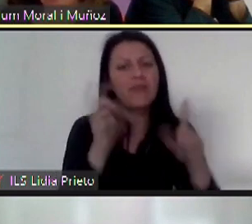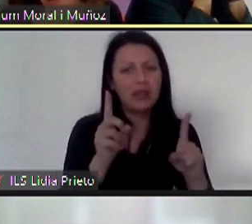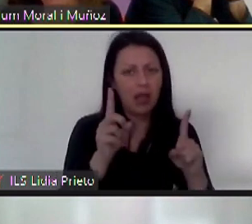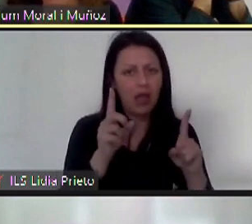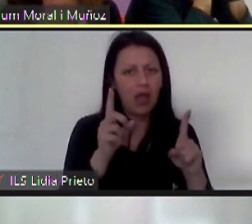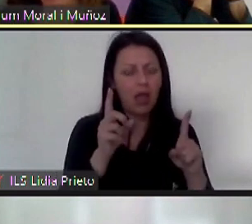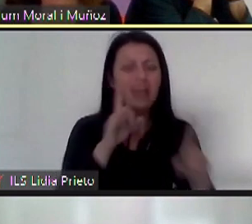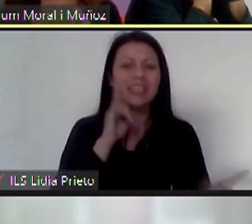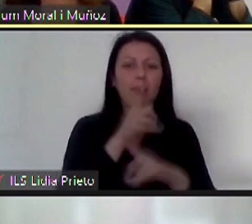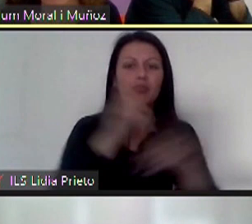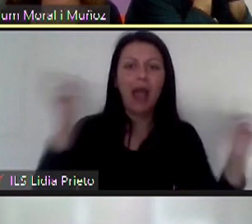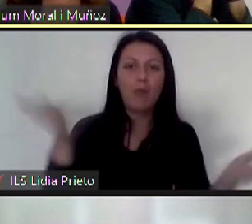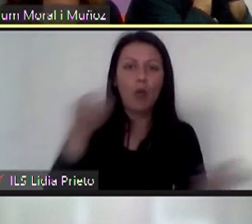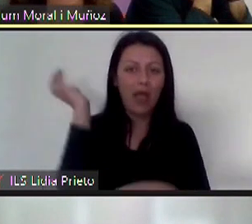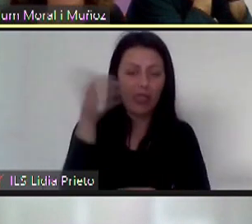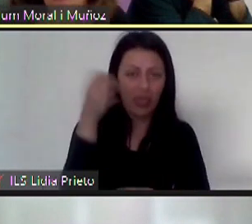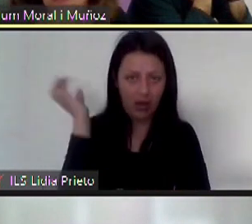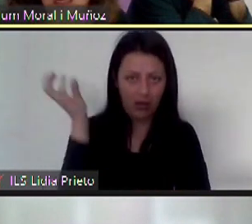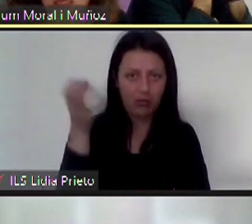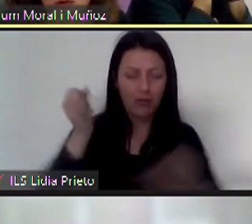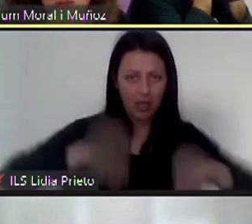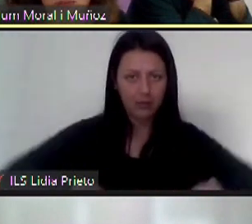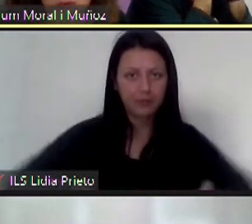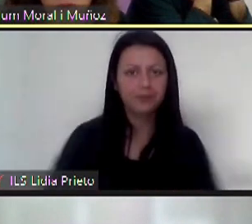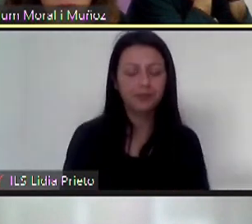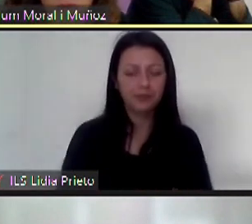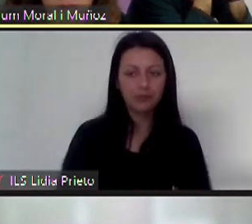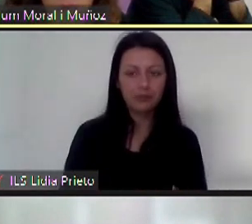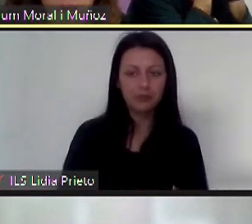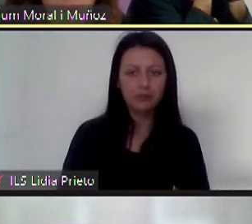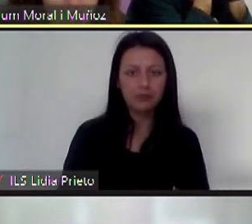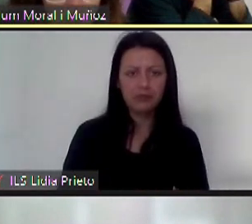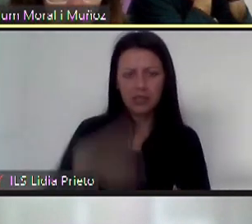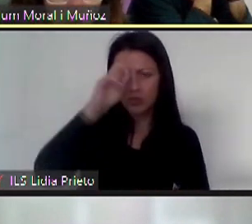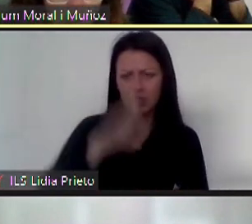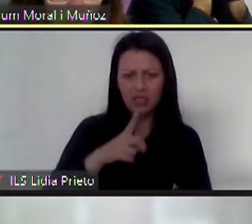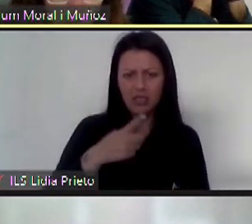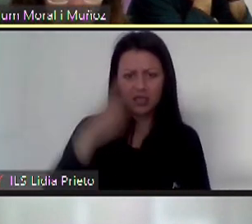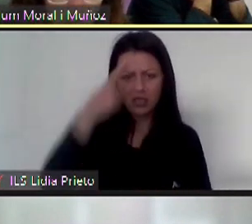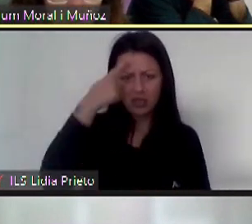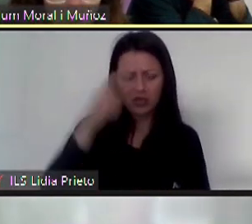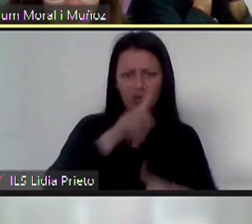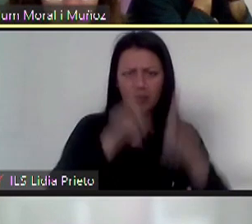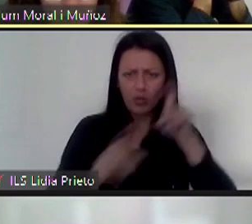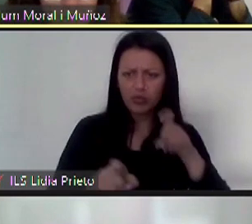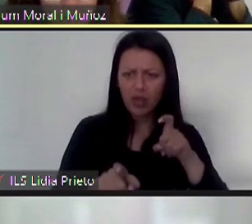ambulancia. Entonces, pero pidiendo una ambulancia. Y no sé, creo que hay una pregunta o comentario.